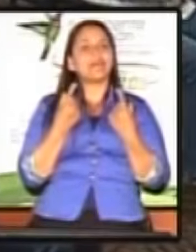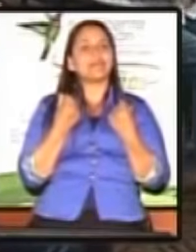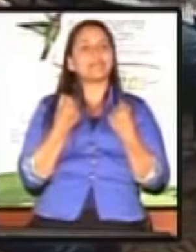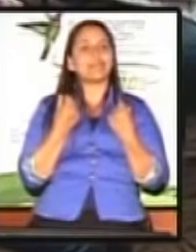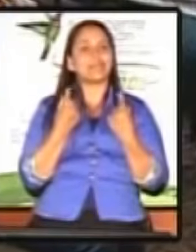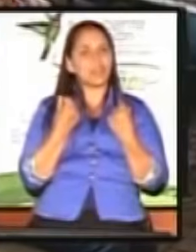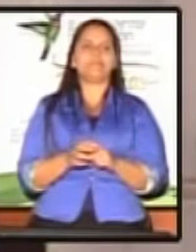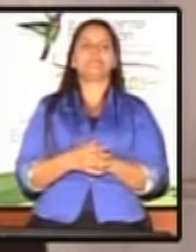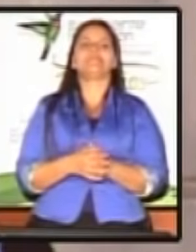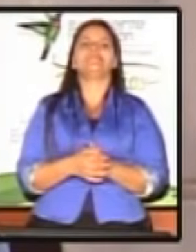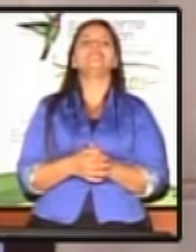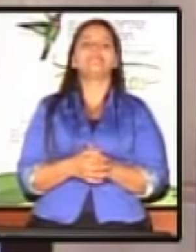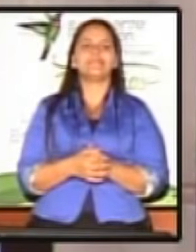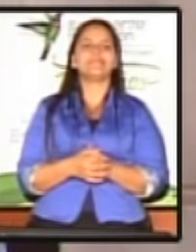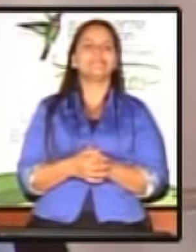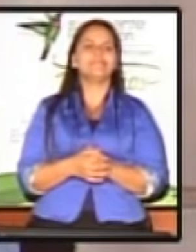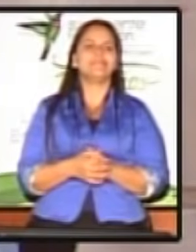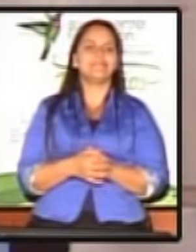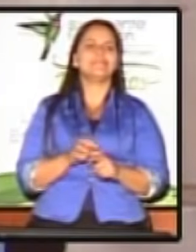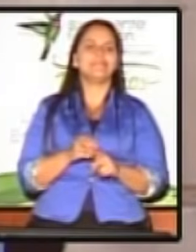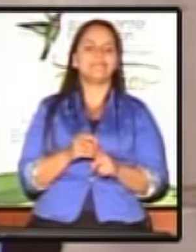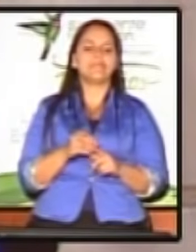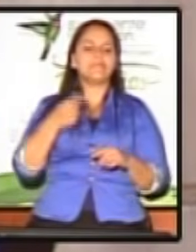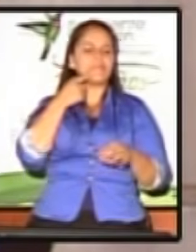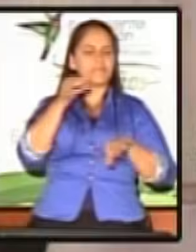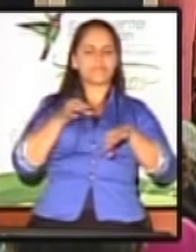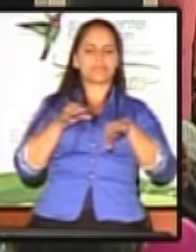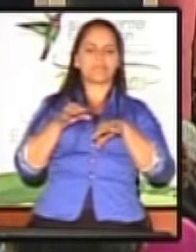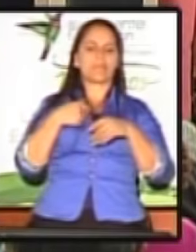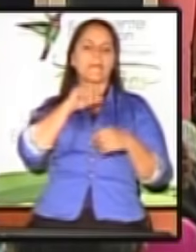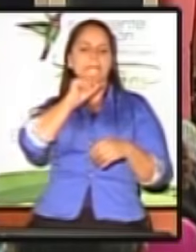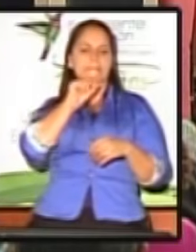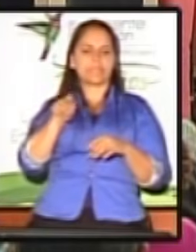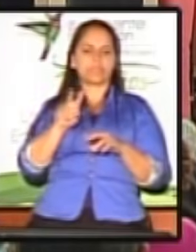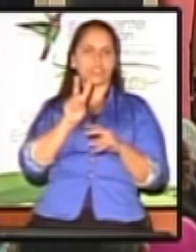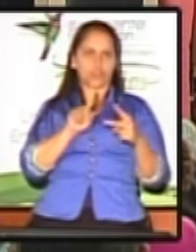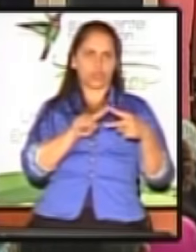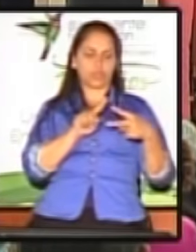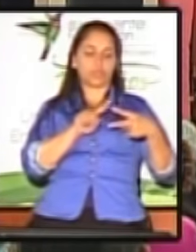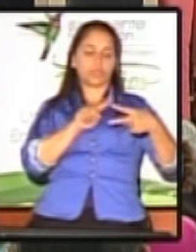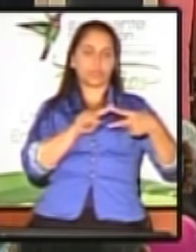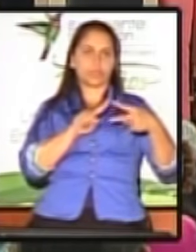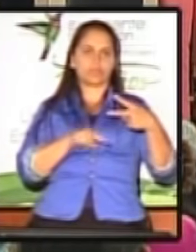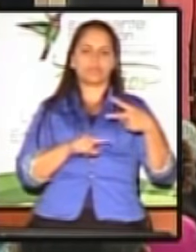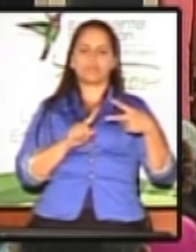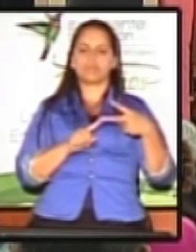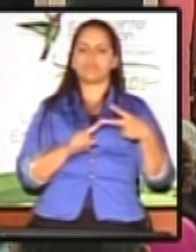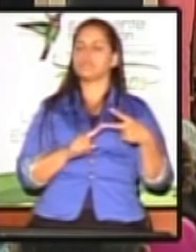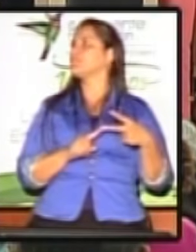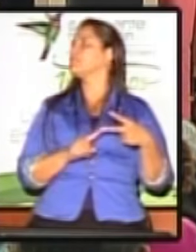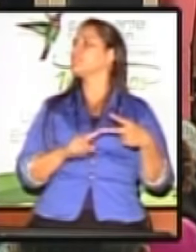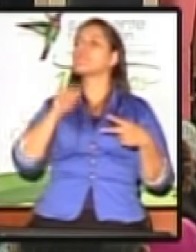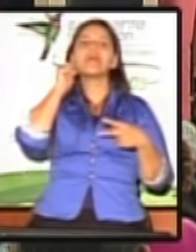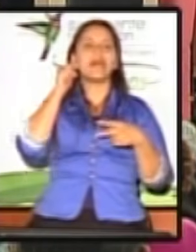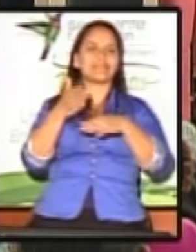Antes de terminar nuestro programa, quiero formularle 2 preguntas al doctor. Una de ellas la hizo un